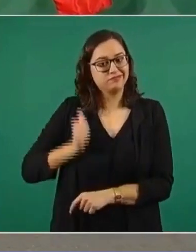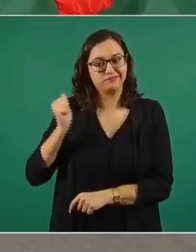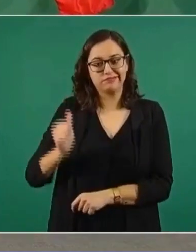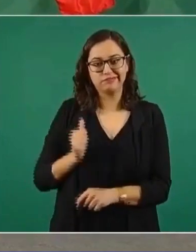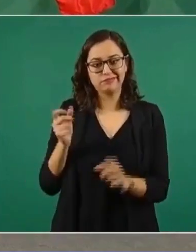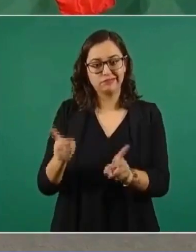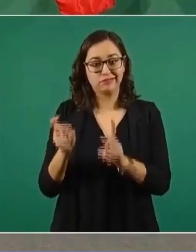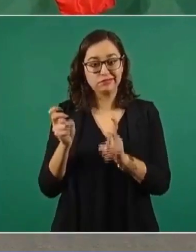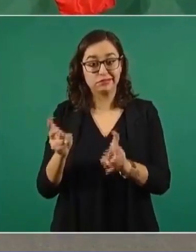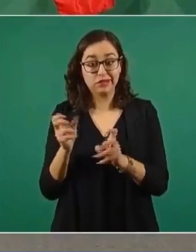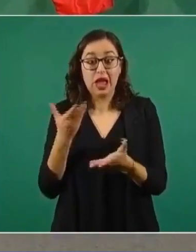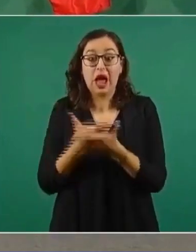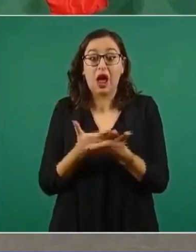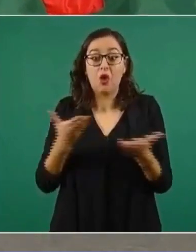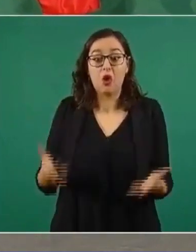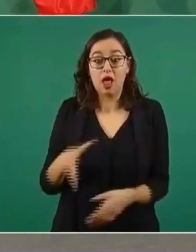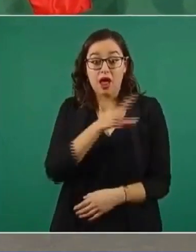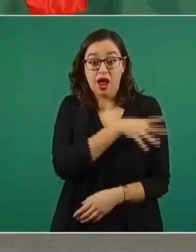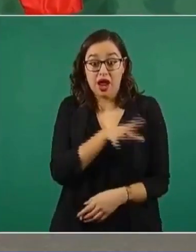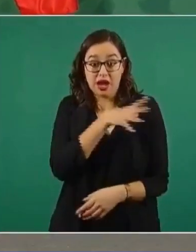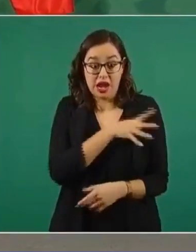Entonces, a lo mejor ahora